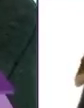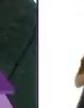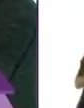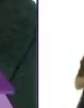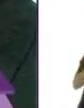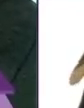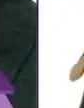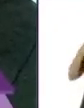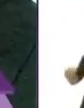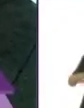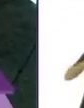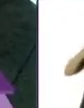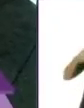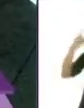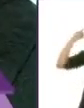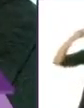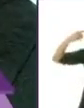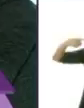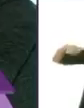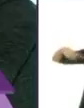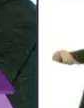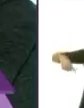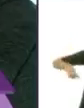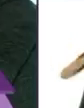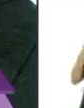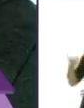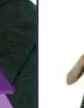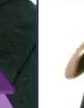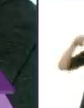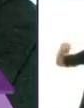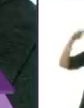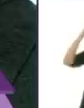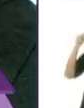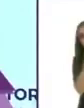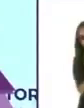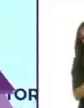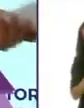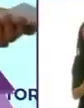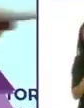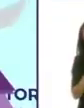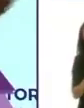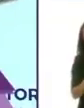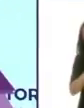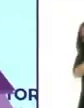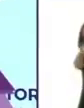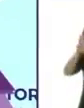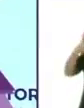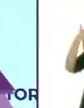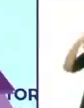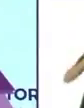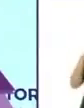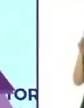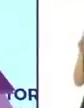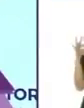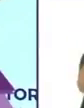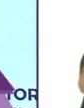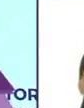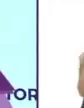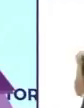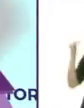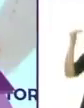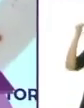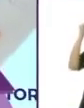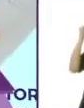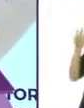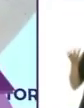de lo que se desempolva ahí. Pareciera ya como un viejo recuerdo, un mal recuerdo, pero pues la izquierda tiene una responsabilidad ahí. Lo que